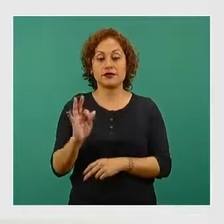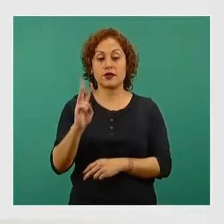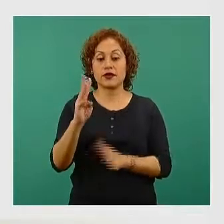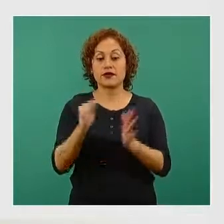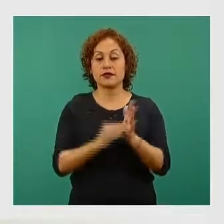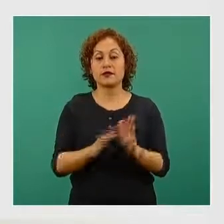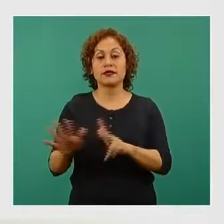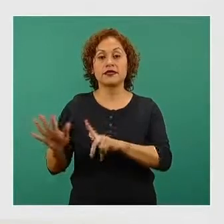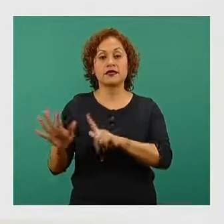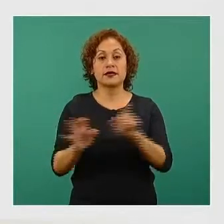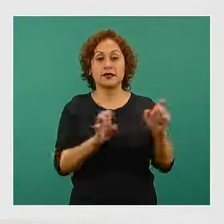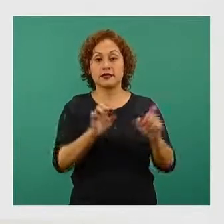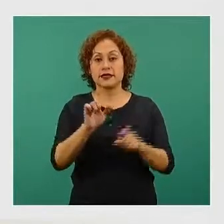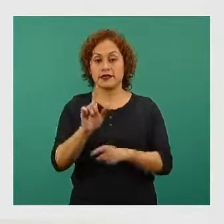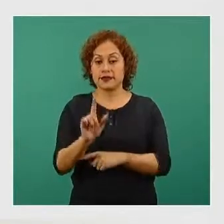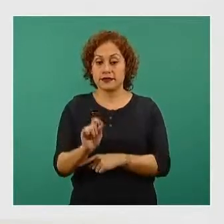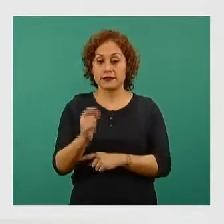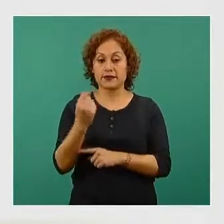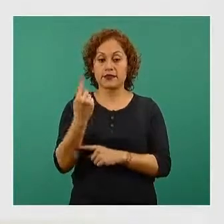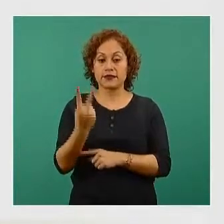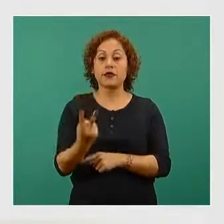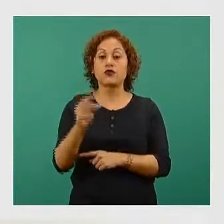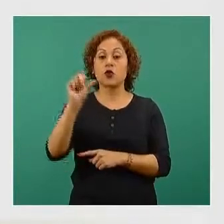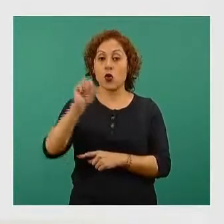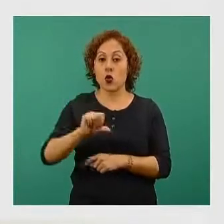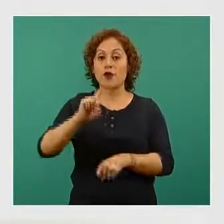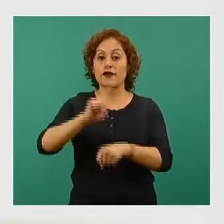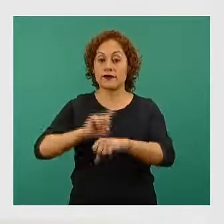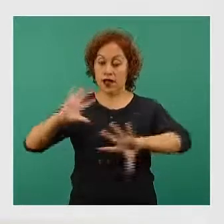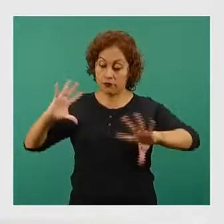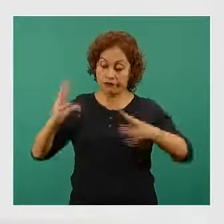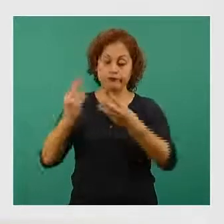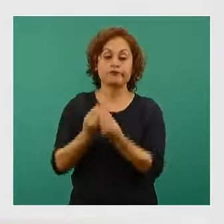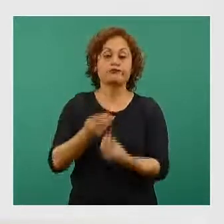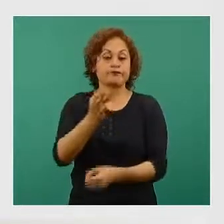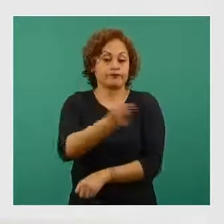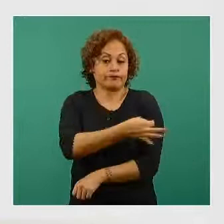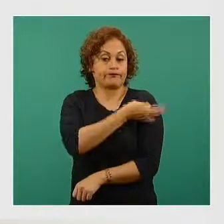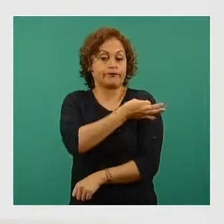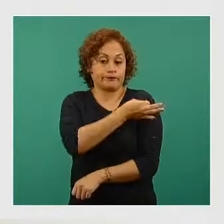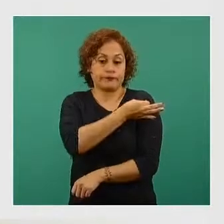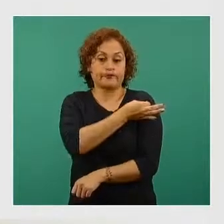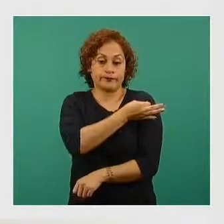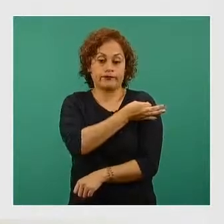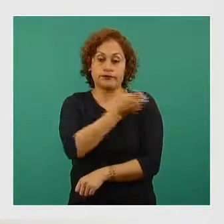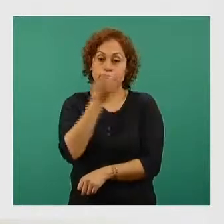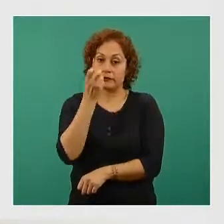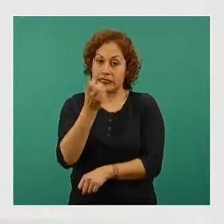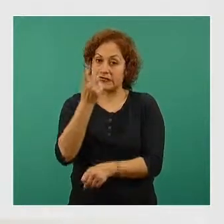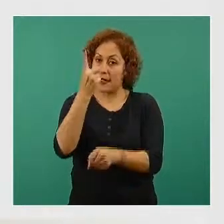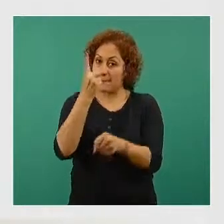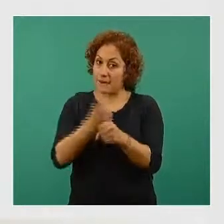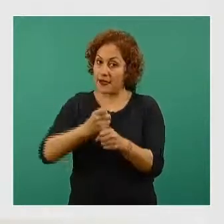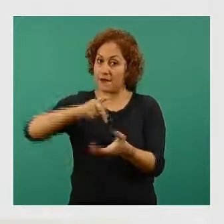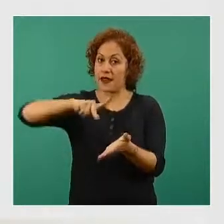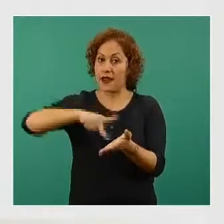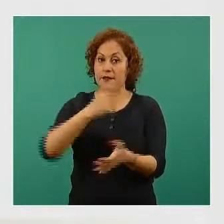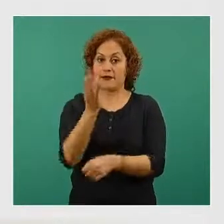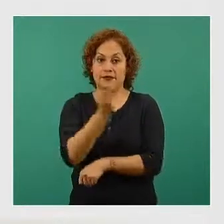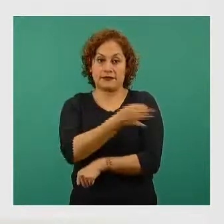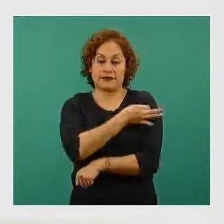1.343.722 son las que se reportan también al día de hoy. Y aquí, de hecho, tendremos el mayor avance, o un buen avance la